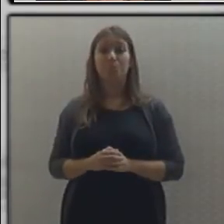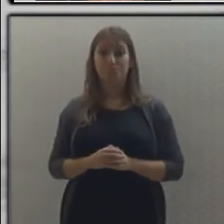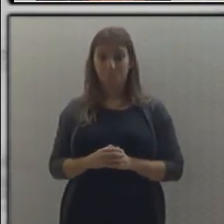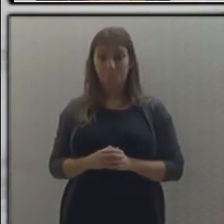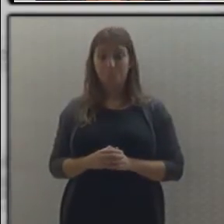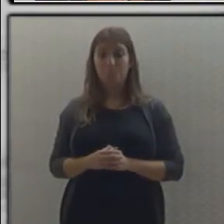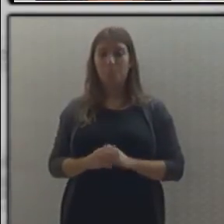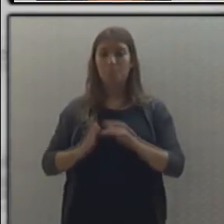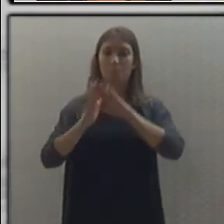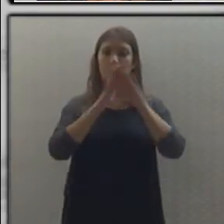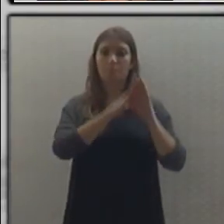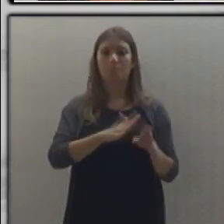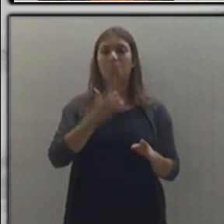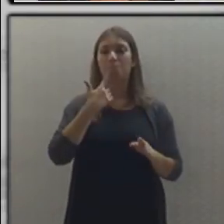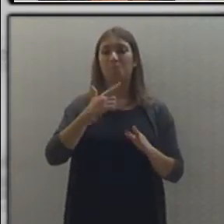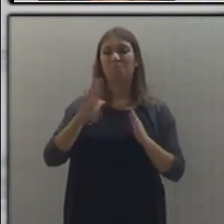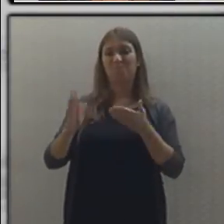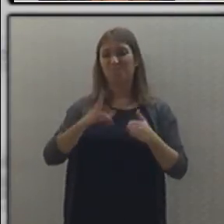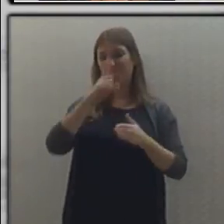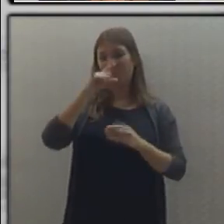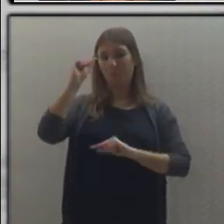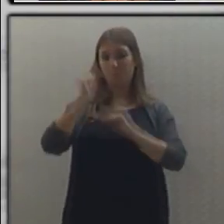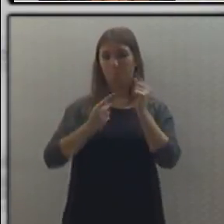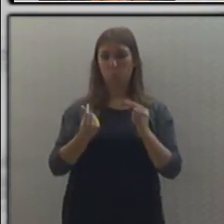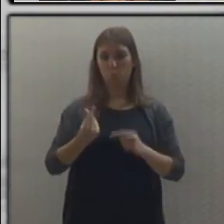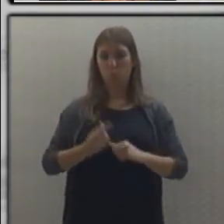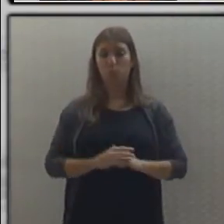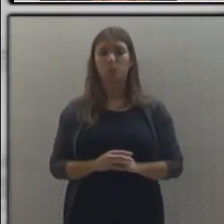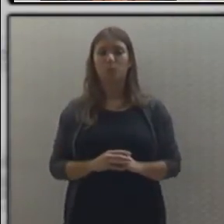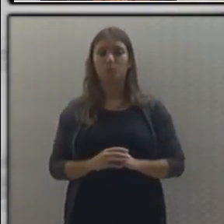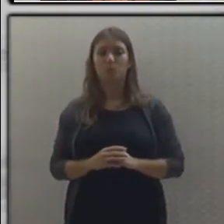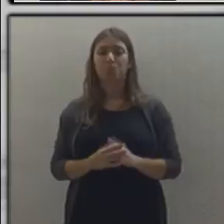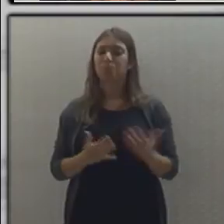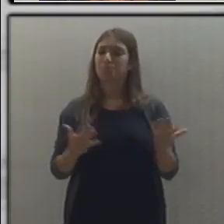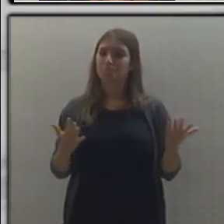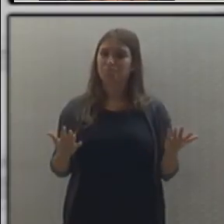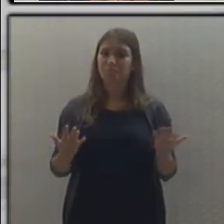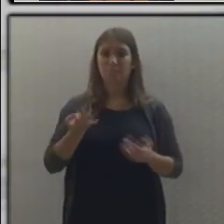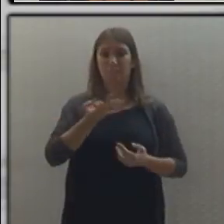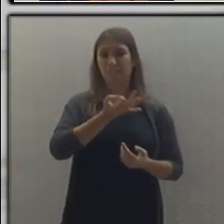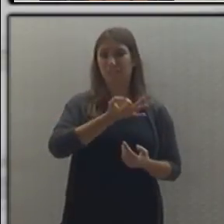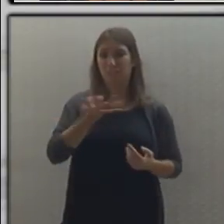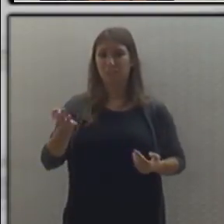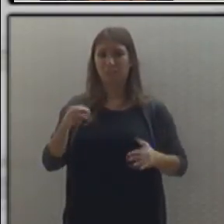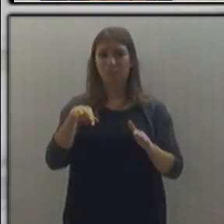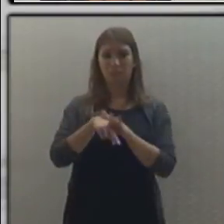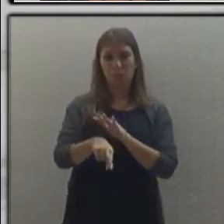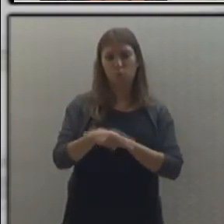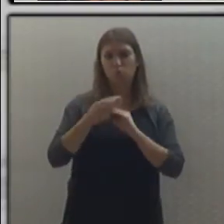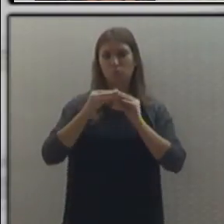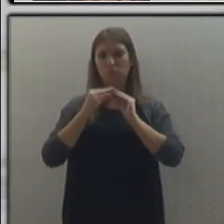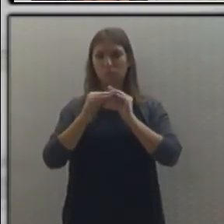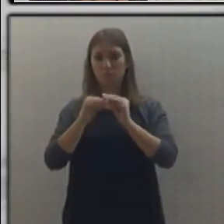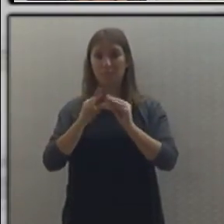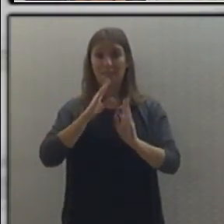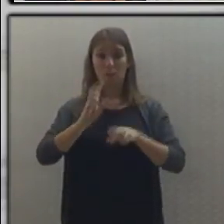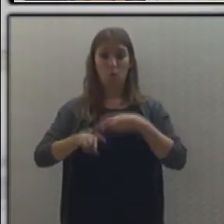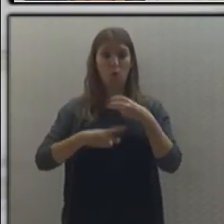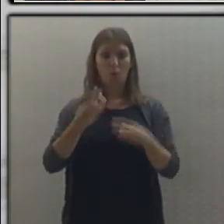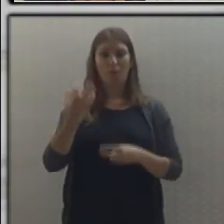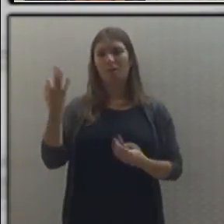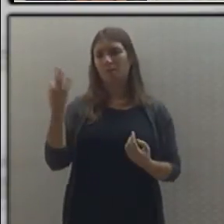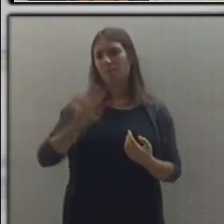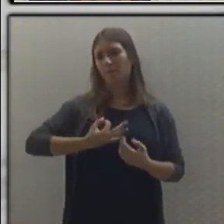Vamos a la fase del presupuesto. Pues para garantizar una eficiencia y eficacia de las actuaciones con obra,